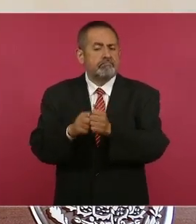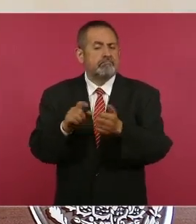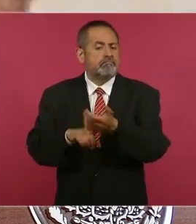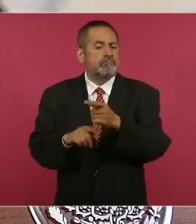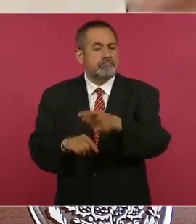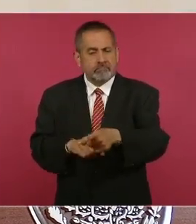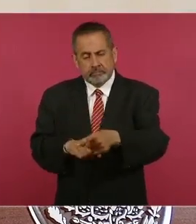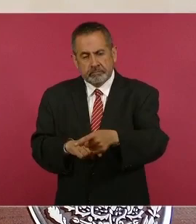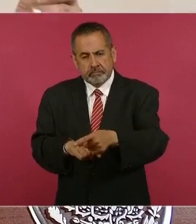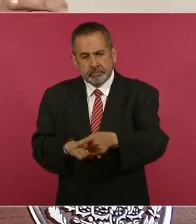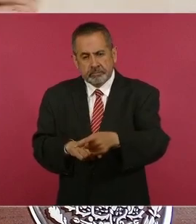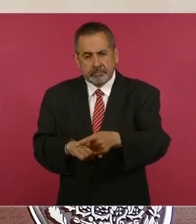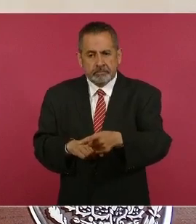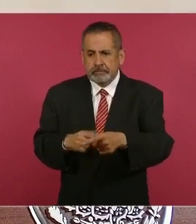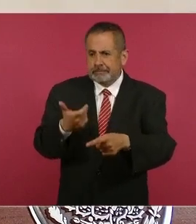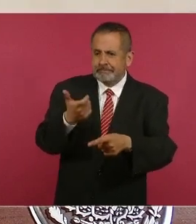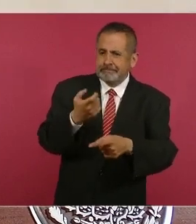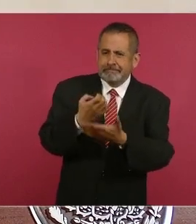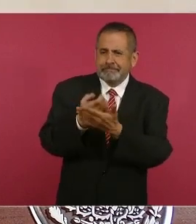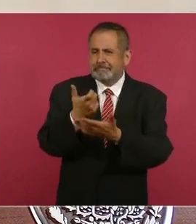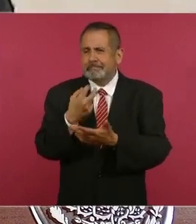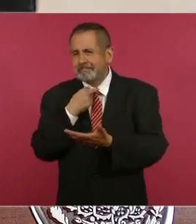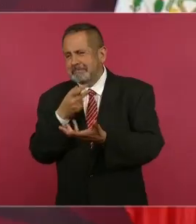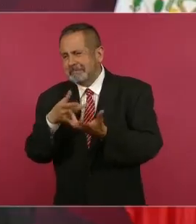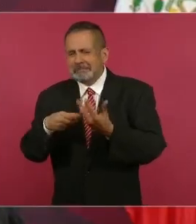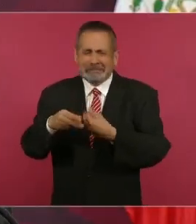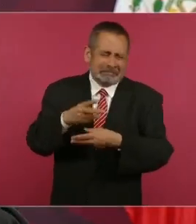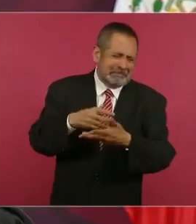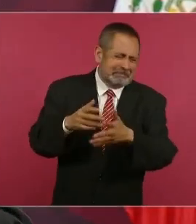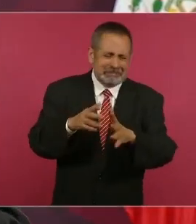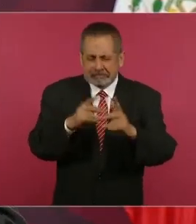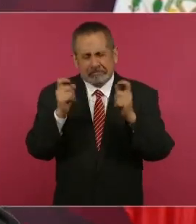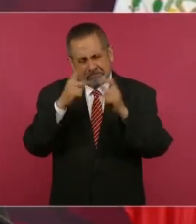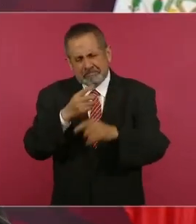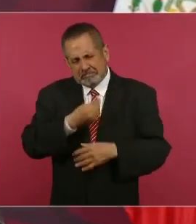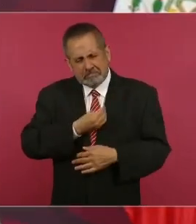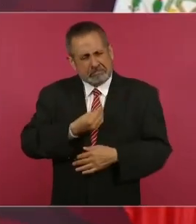por cuestiones económicas, pero la crisis